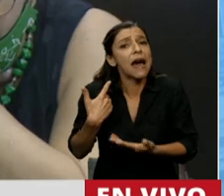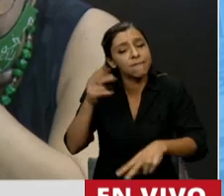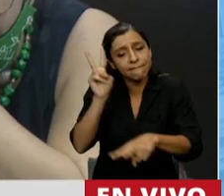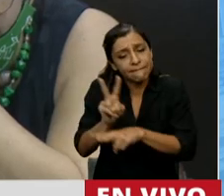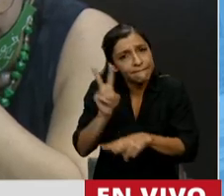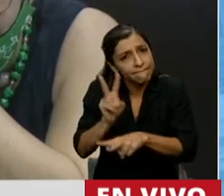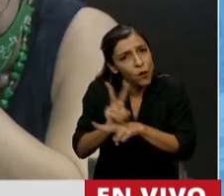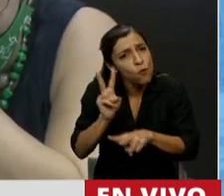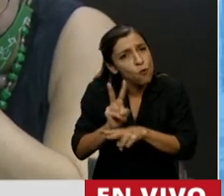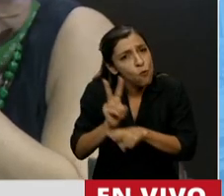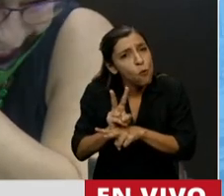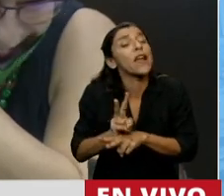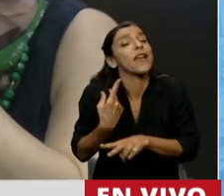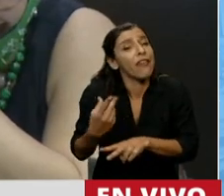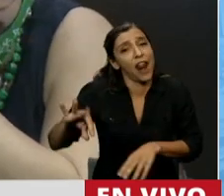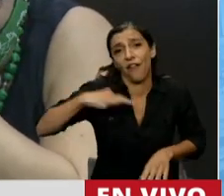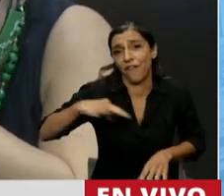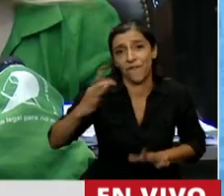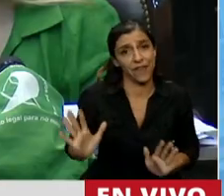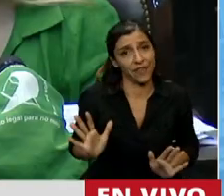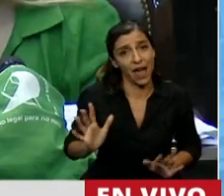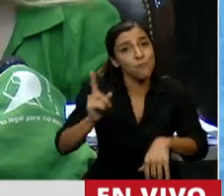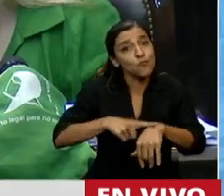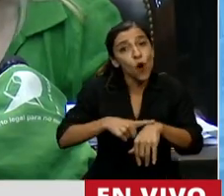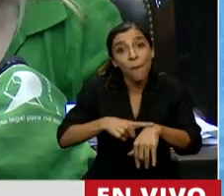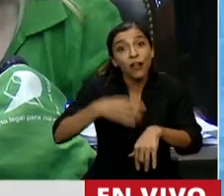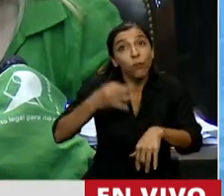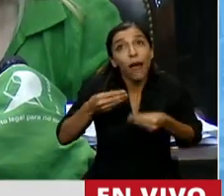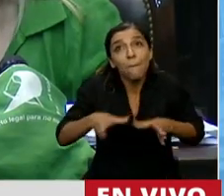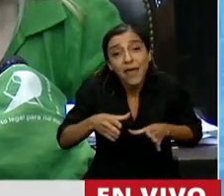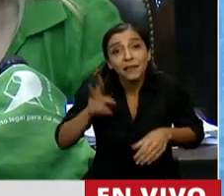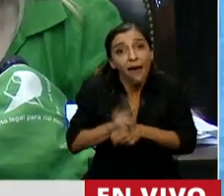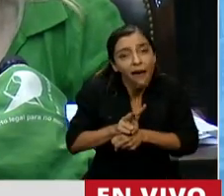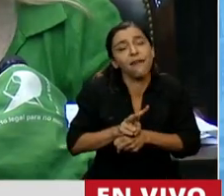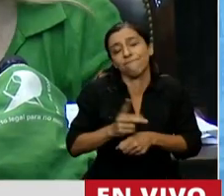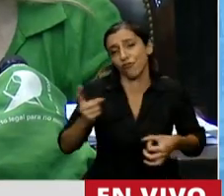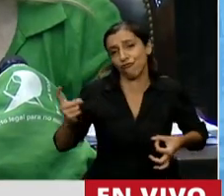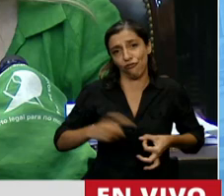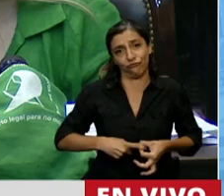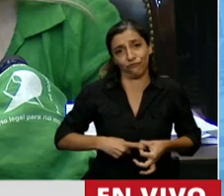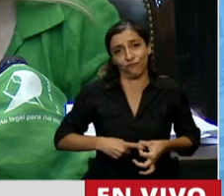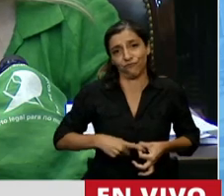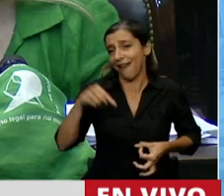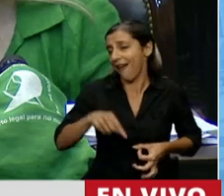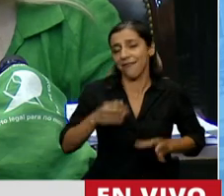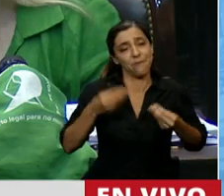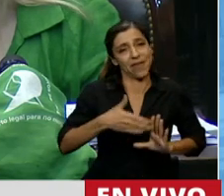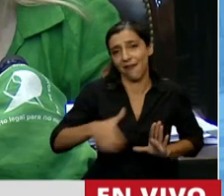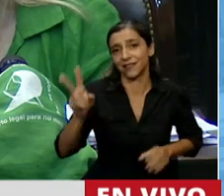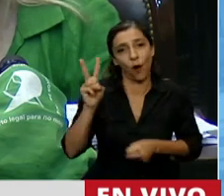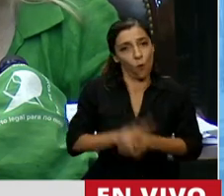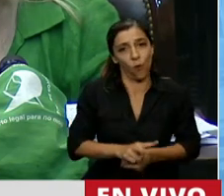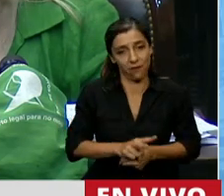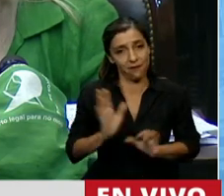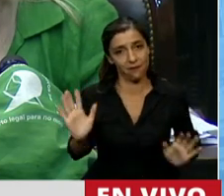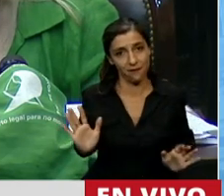resguardar la vida de la persona humana desde la concepción. Señor presidente, es entonces esta una cuestión